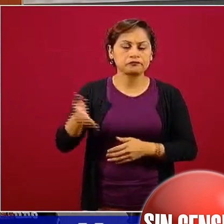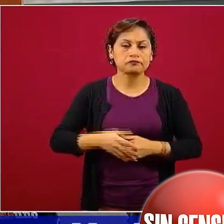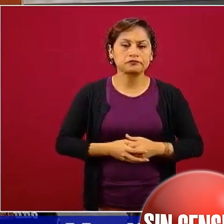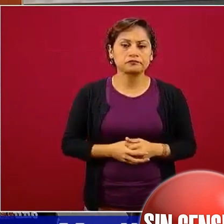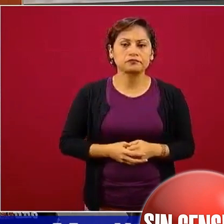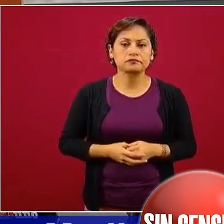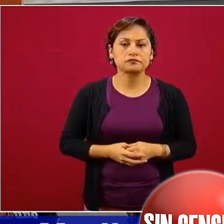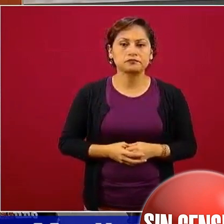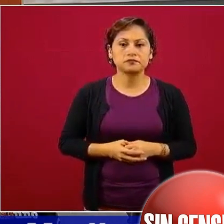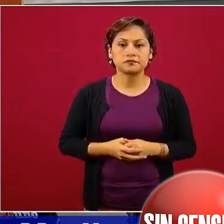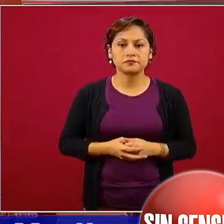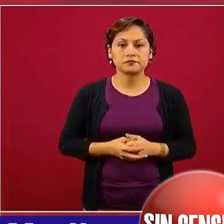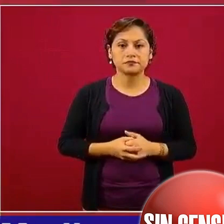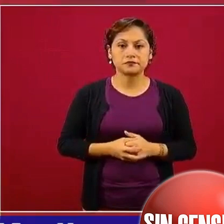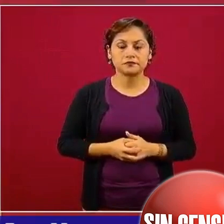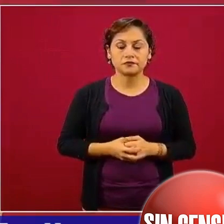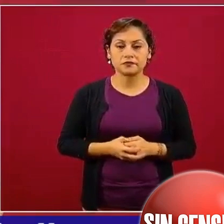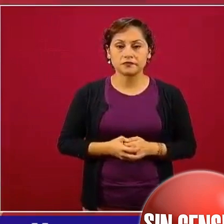Entonces,